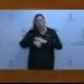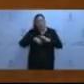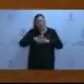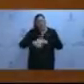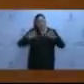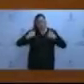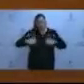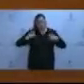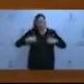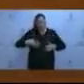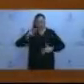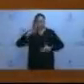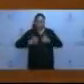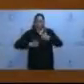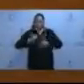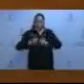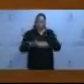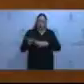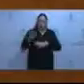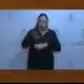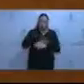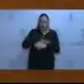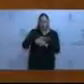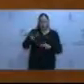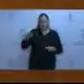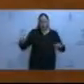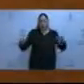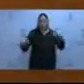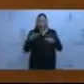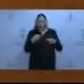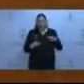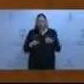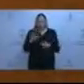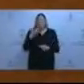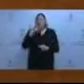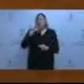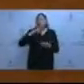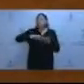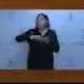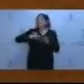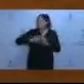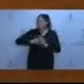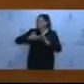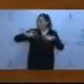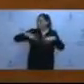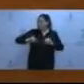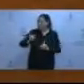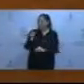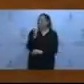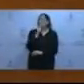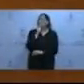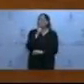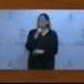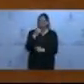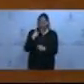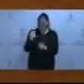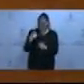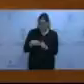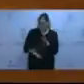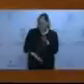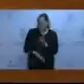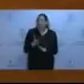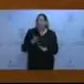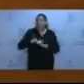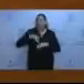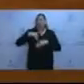preconcurso de acreedores. Mire, si los proyectos no finalizados se van a finalizar, si los suelos que ahora